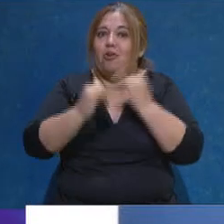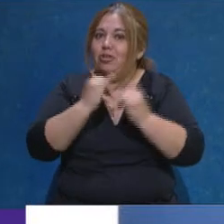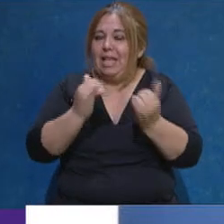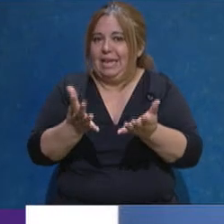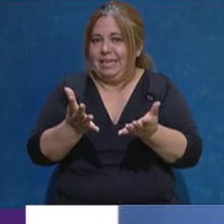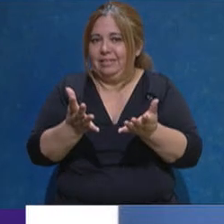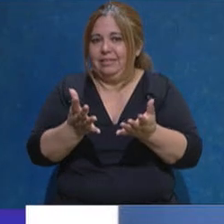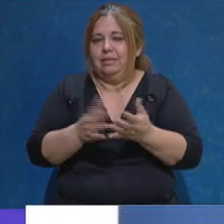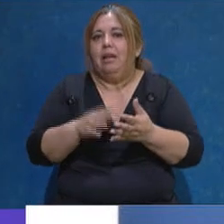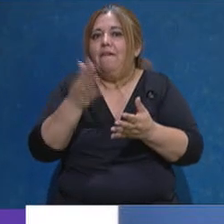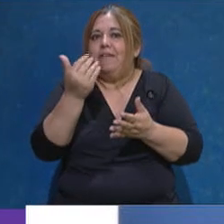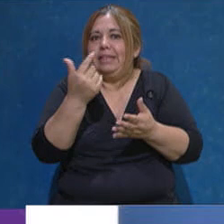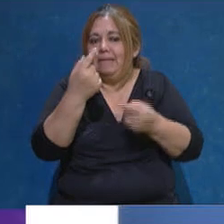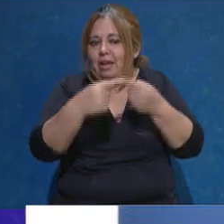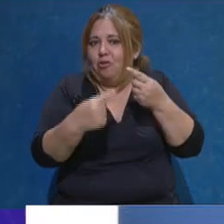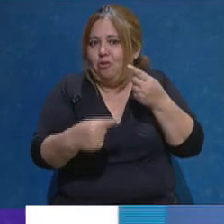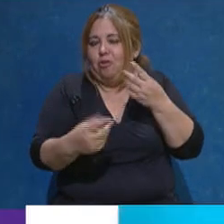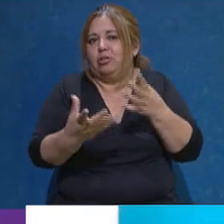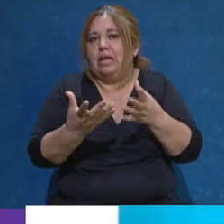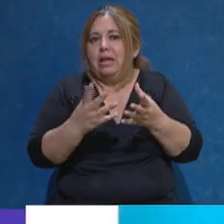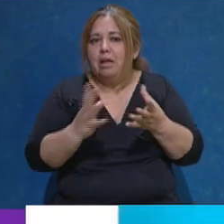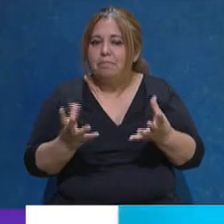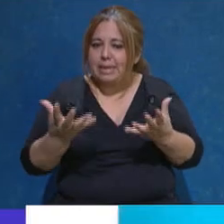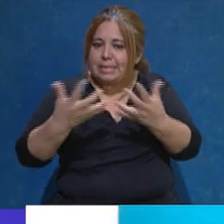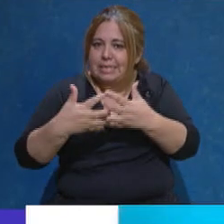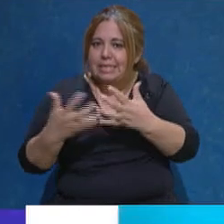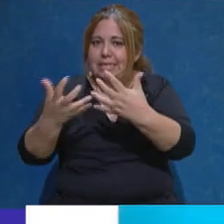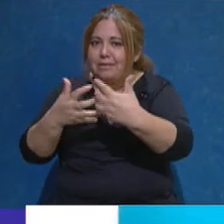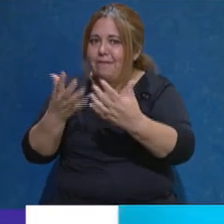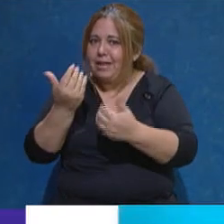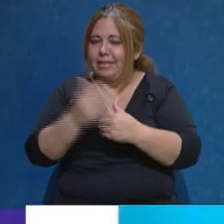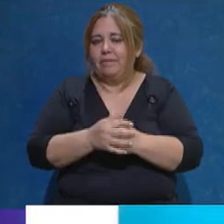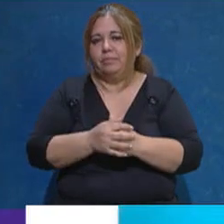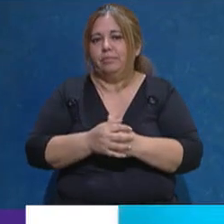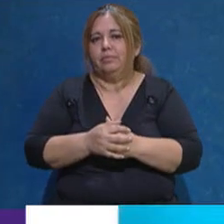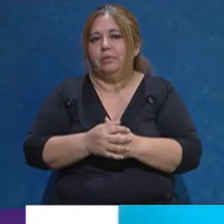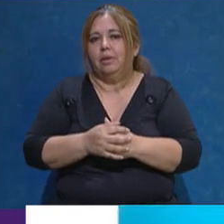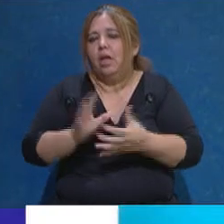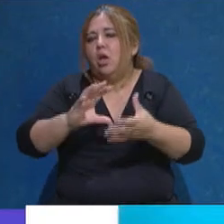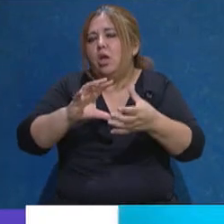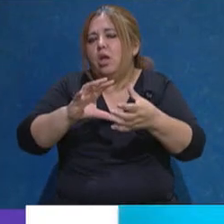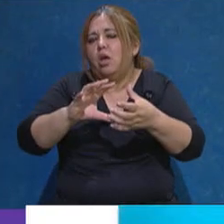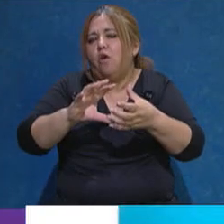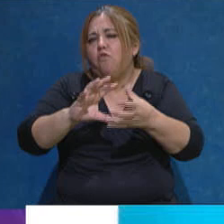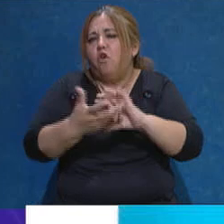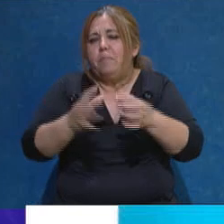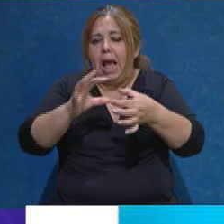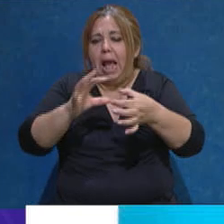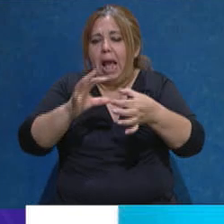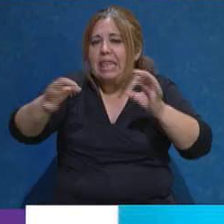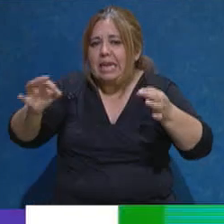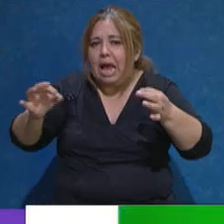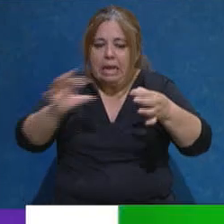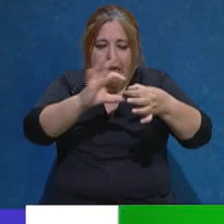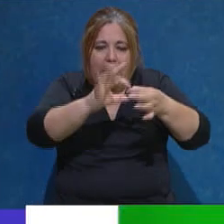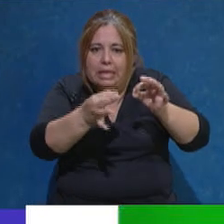nos estaba quedando algunos eslabones. Eslabones que, como en este caso, como en tantos otros, nos hacen salir fuera de la provincia e ir